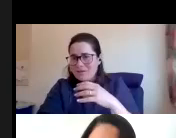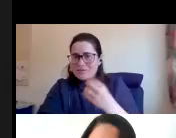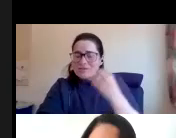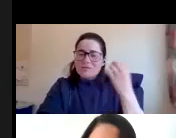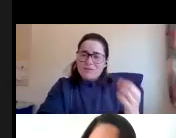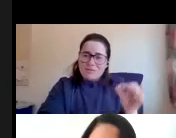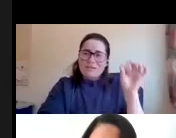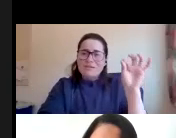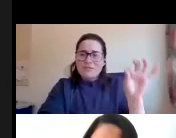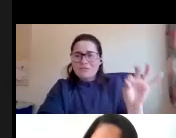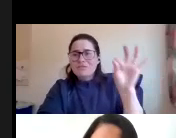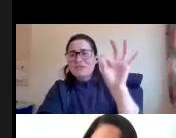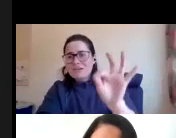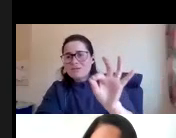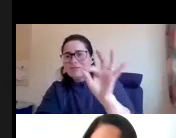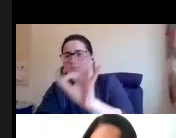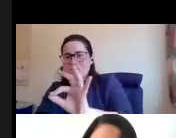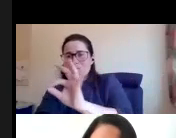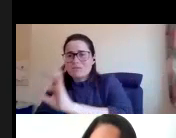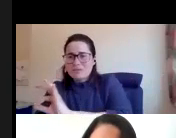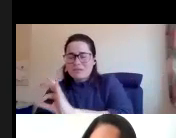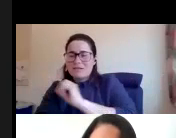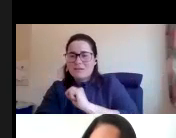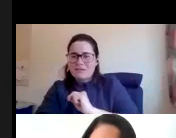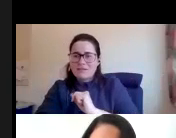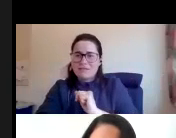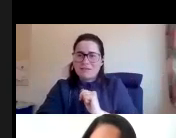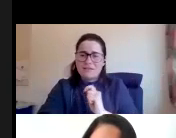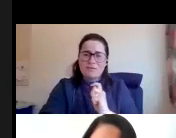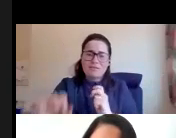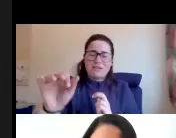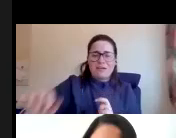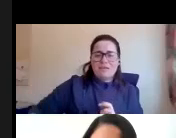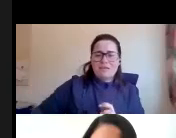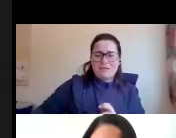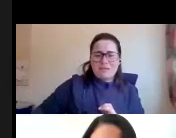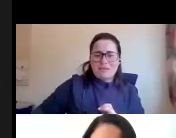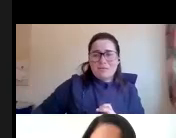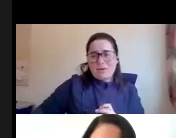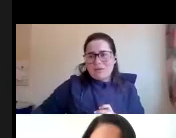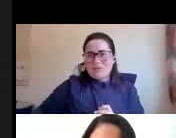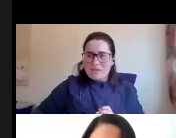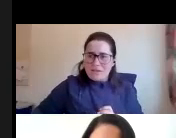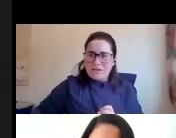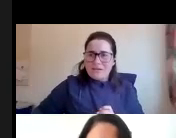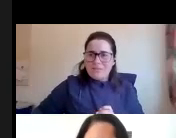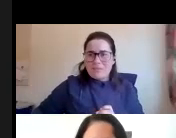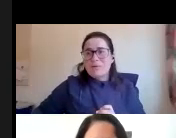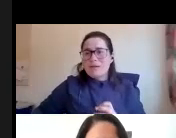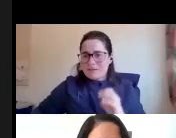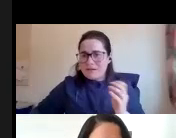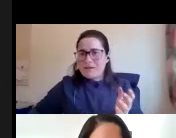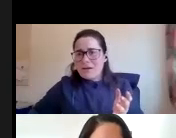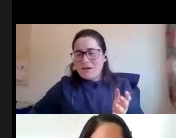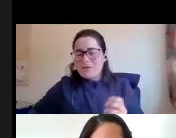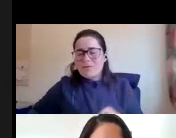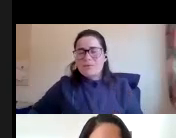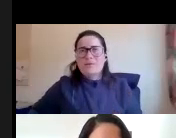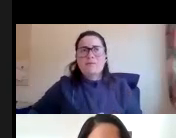la cuenca, entonces solo son ciertos puntos que se les está haciendo este análisis de suelos y para poder